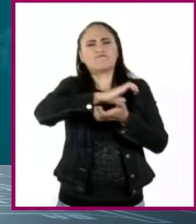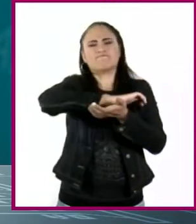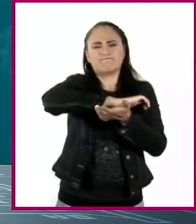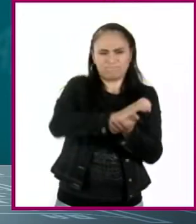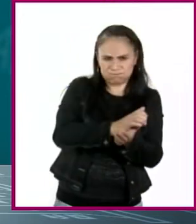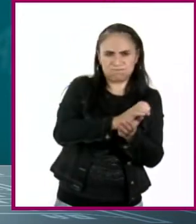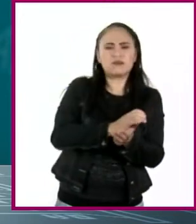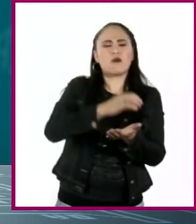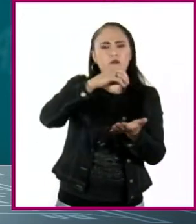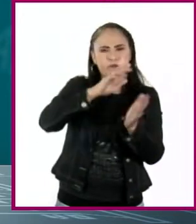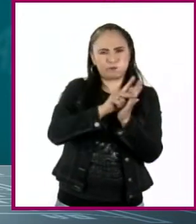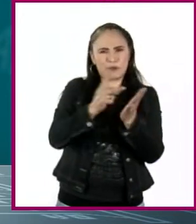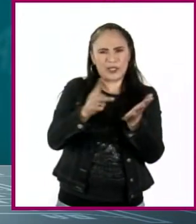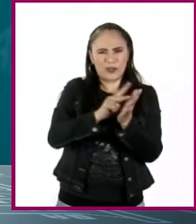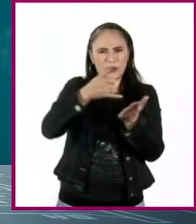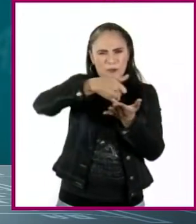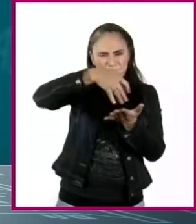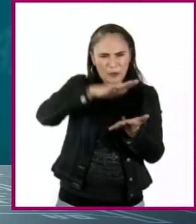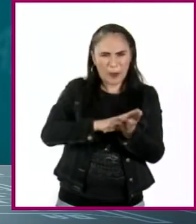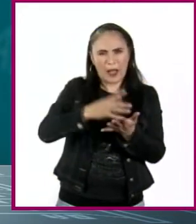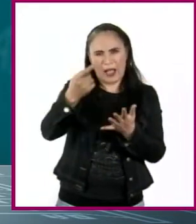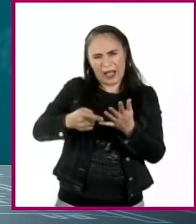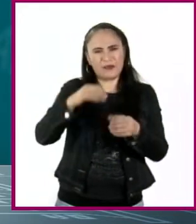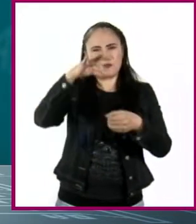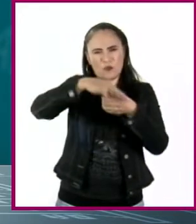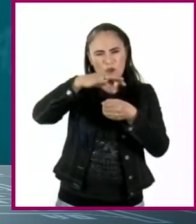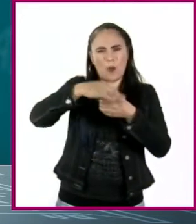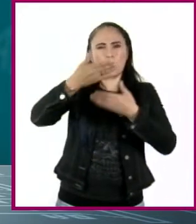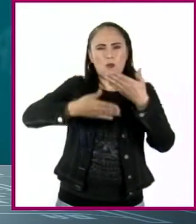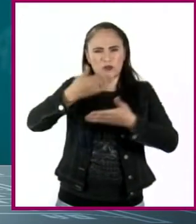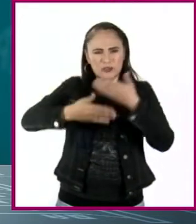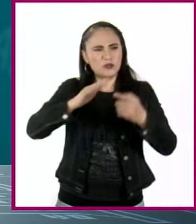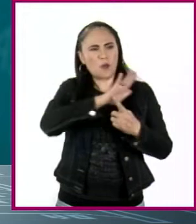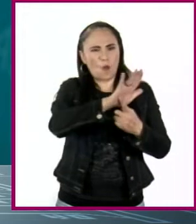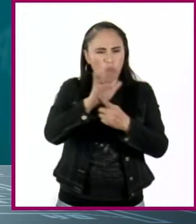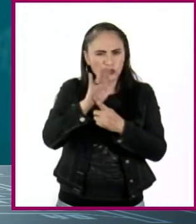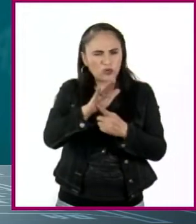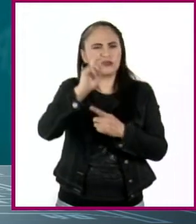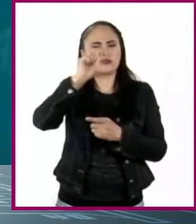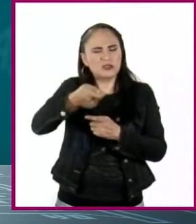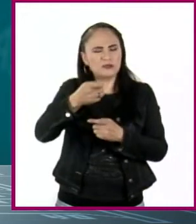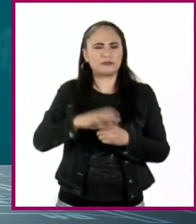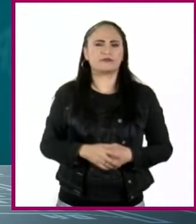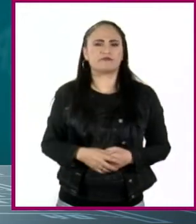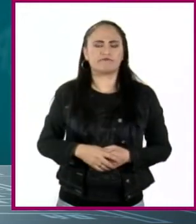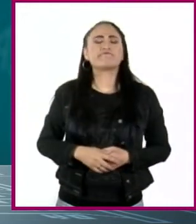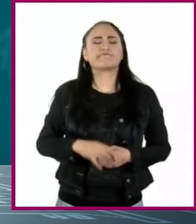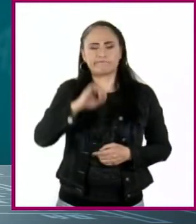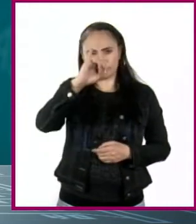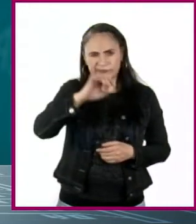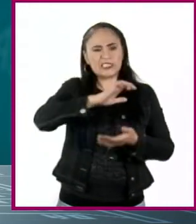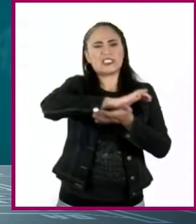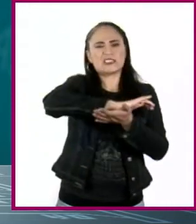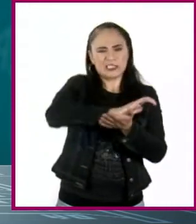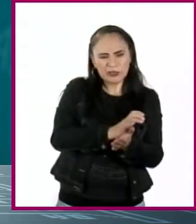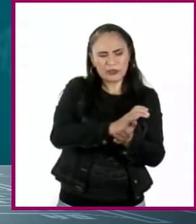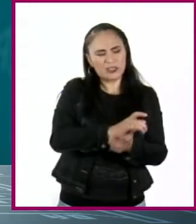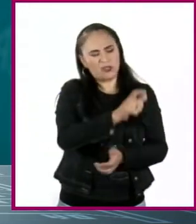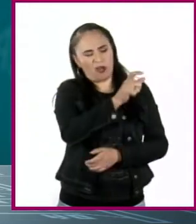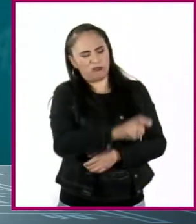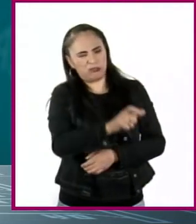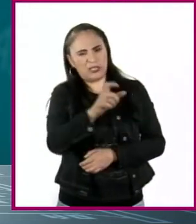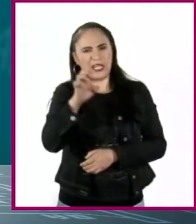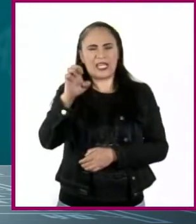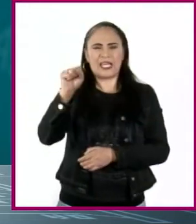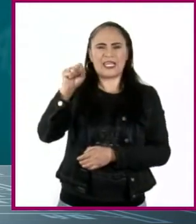medios impresos durante los procesos electorales. Dentro de los resultados destacan las referencias discriminatorias por estereotipos